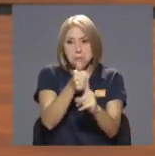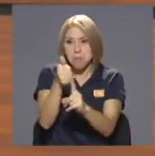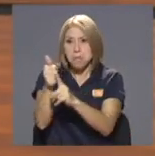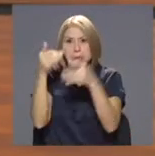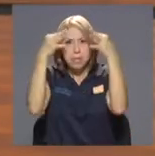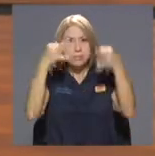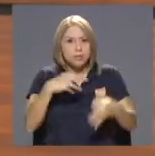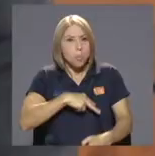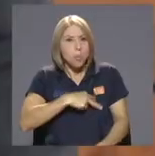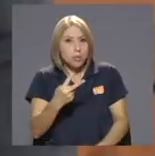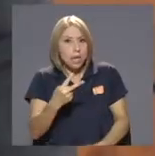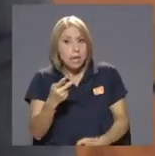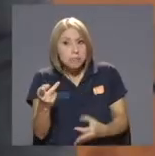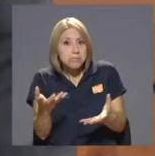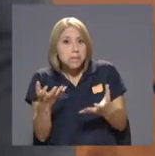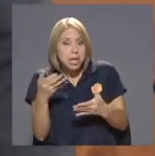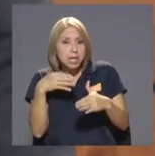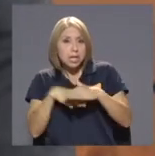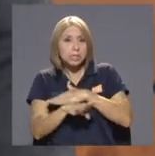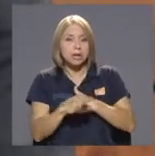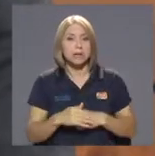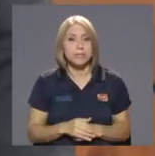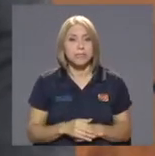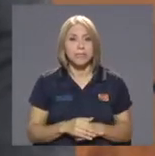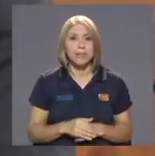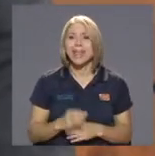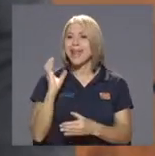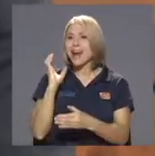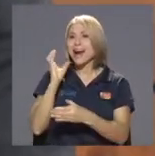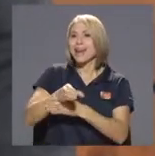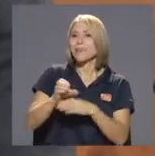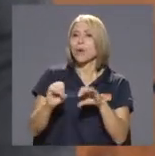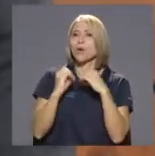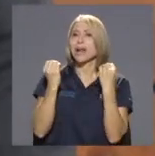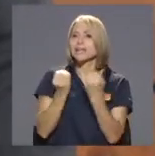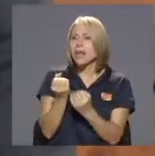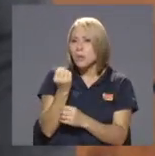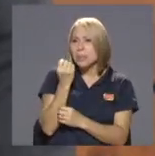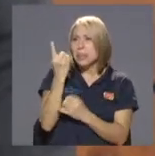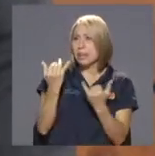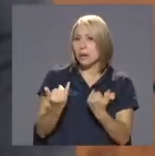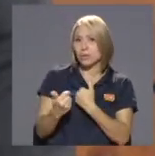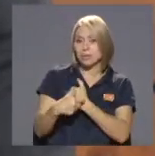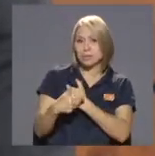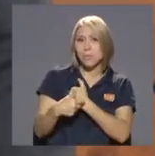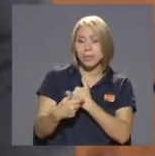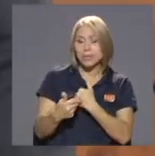voluntaria, ¿verdad? Si quieren ingresar. ¿Cómo entender el crimen organizado en un momento en el país en que